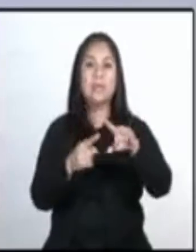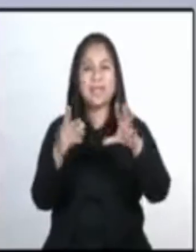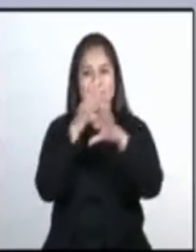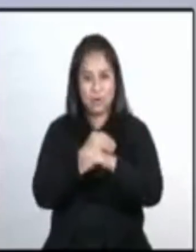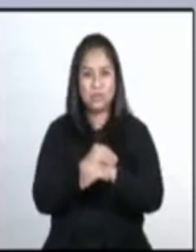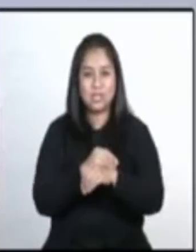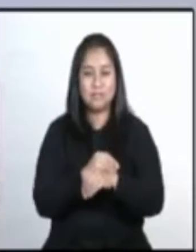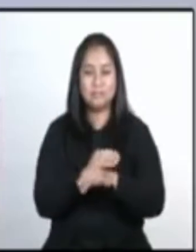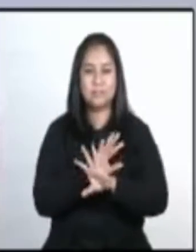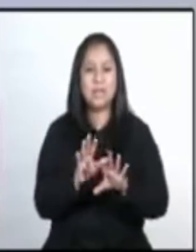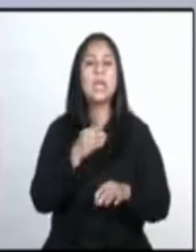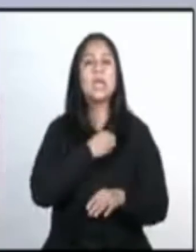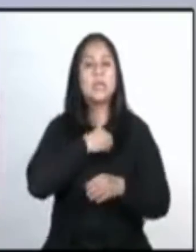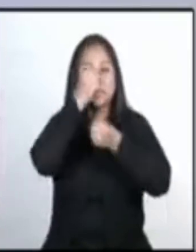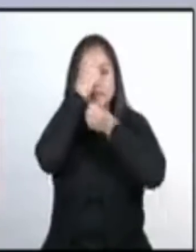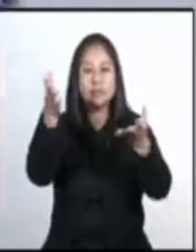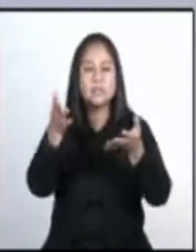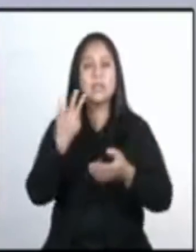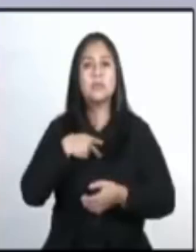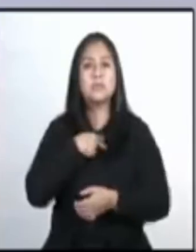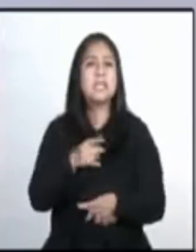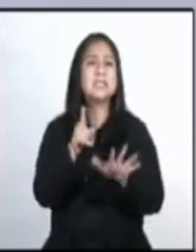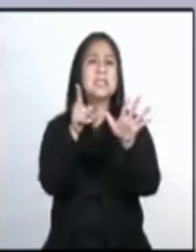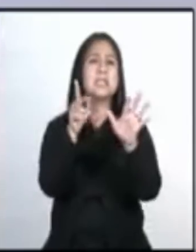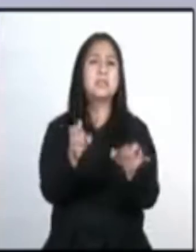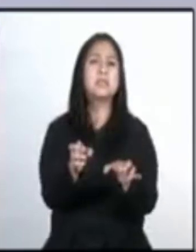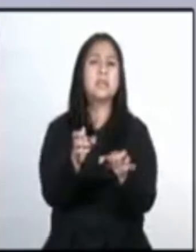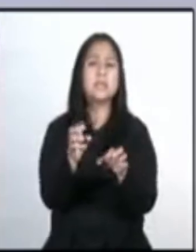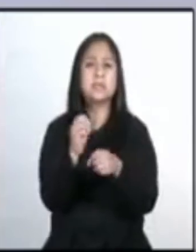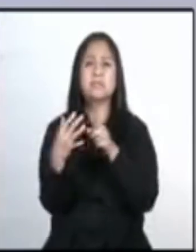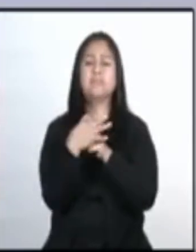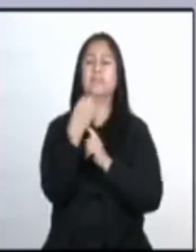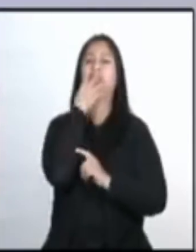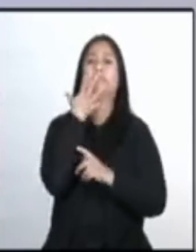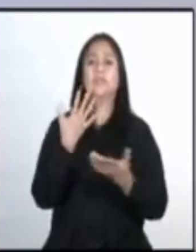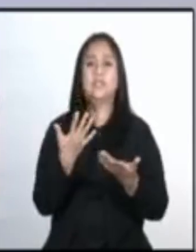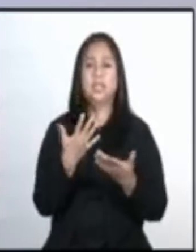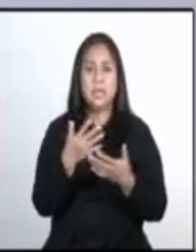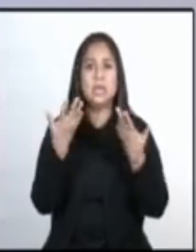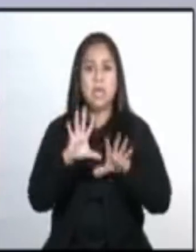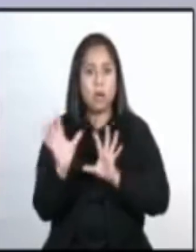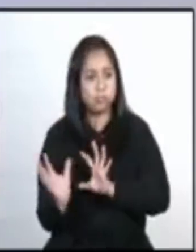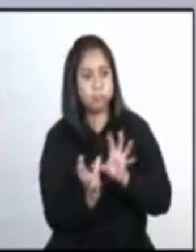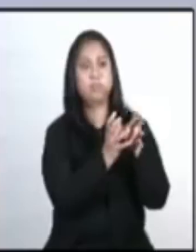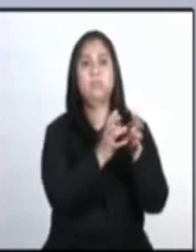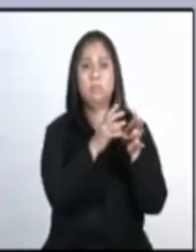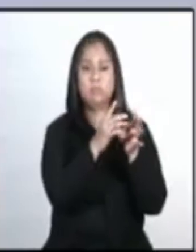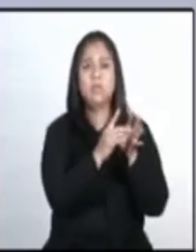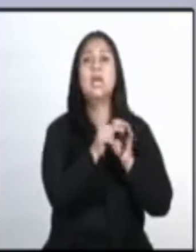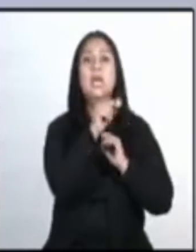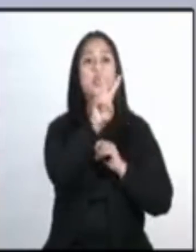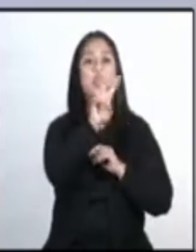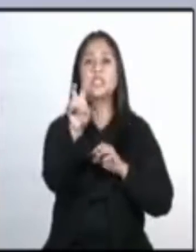pasada, quiero decirles que a duras penas llevamos 6 casos, que hemos encuarentenado a más de